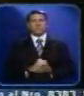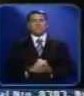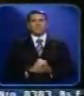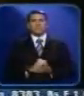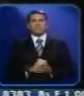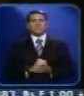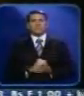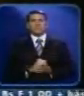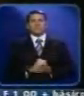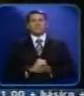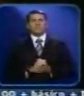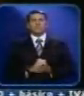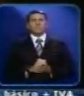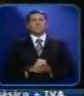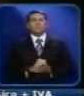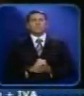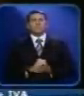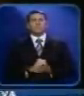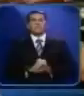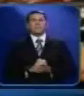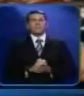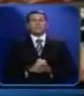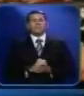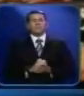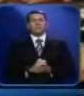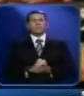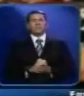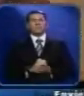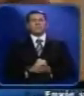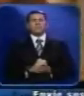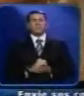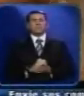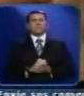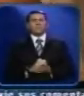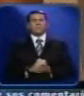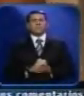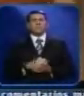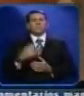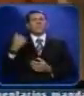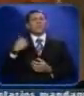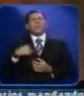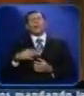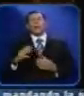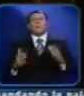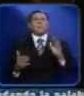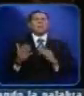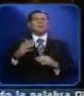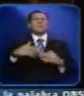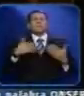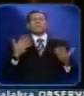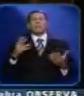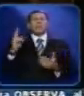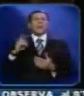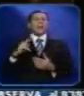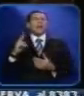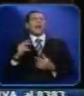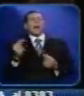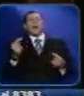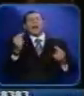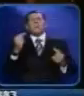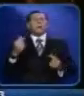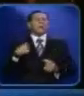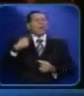viajé con mi soledad. Tengo presente que jamás